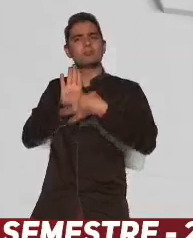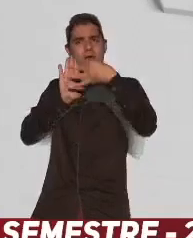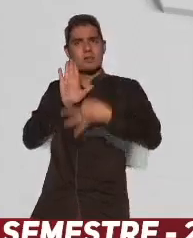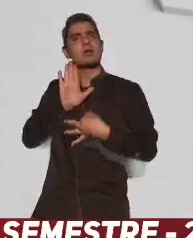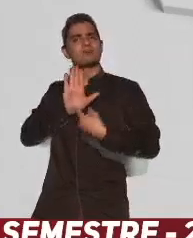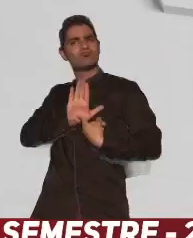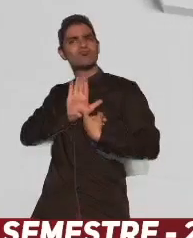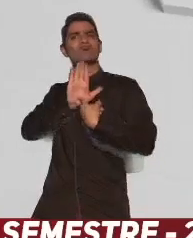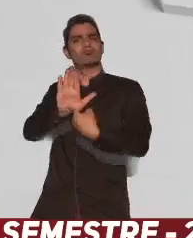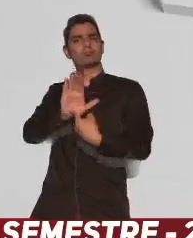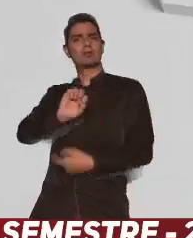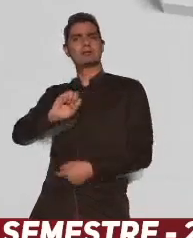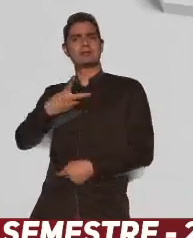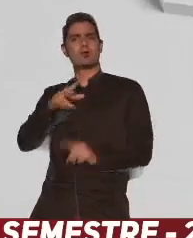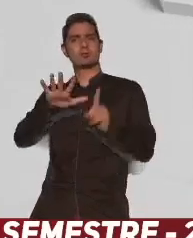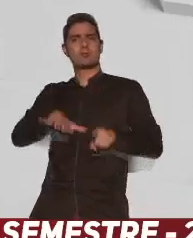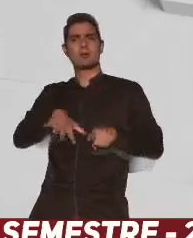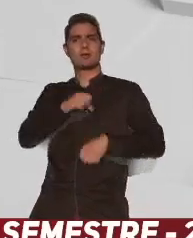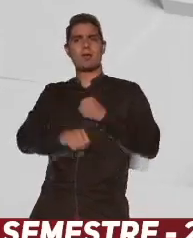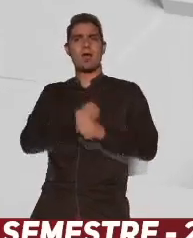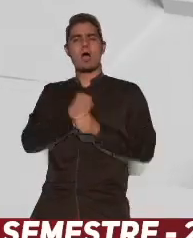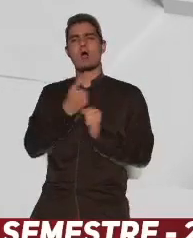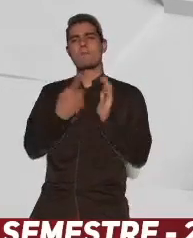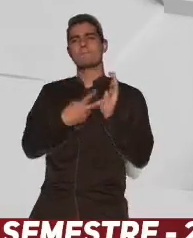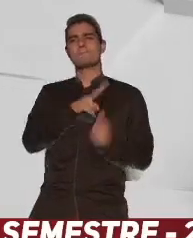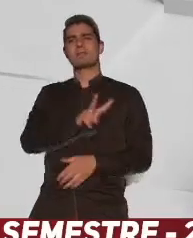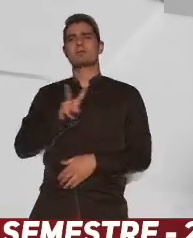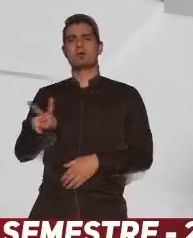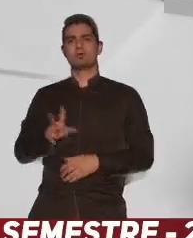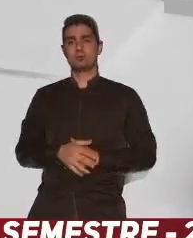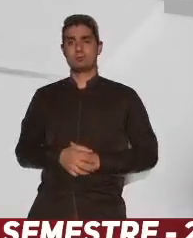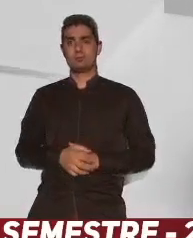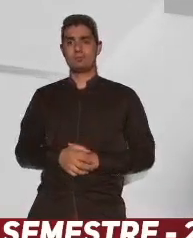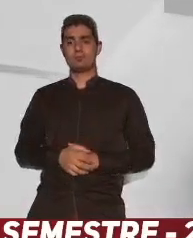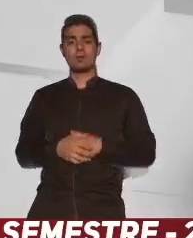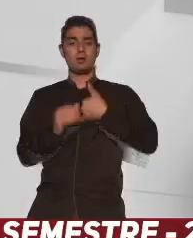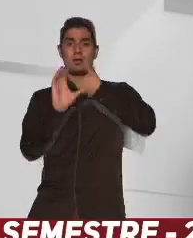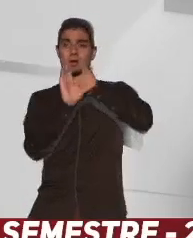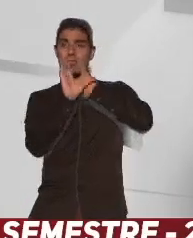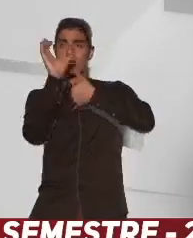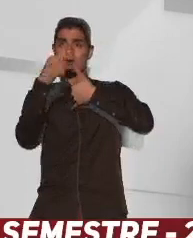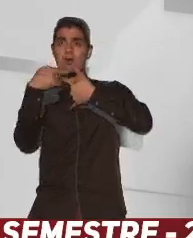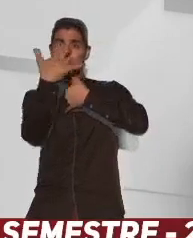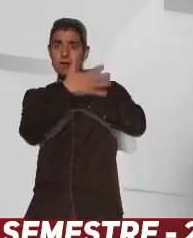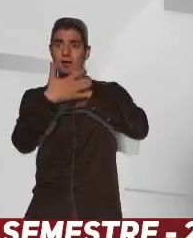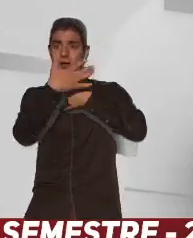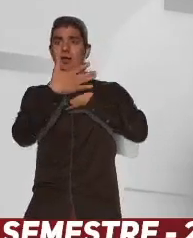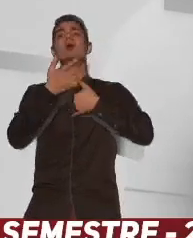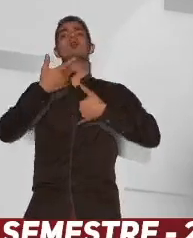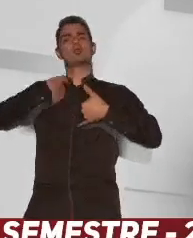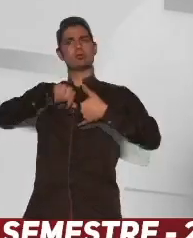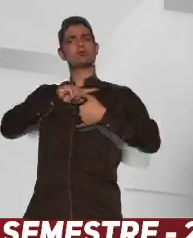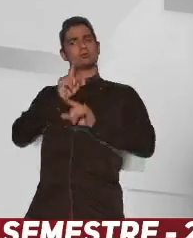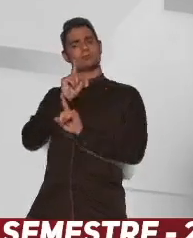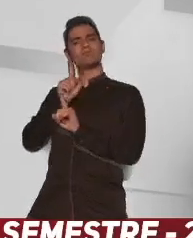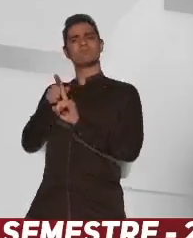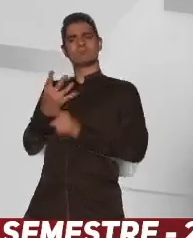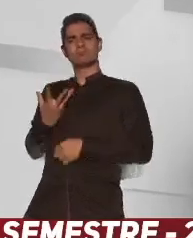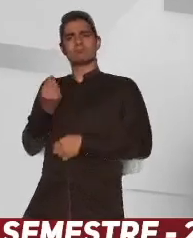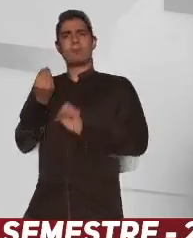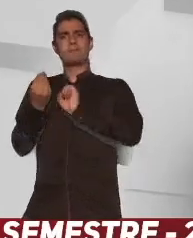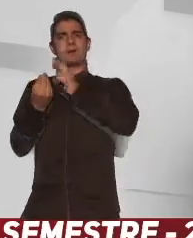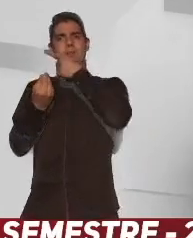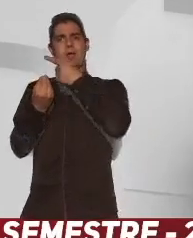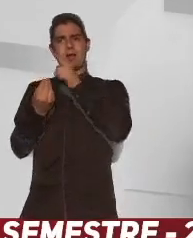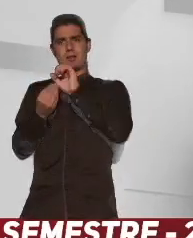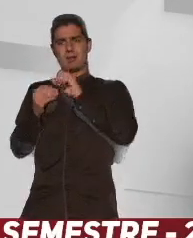2022. Desde la región norte del país, la acción integral de la Primera División es una herramienta dinámica para el